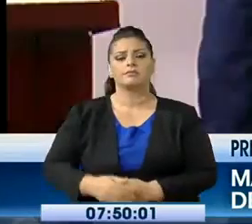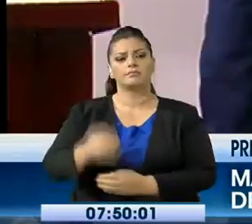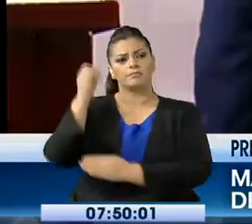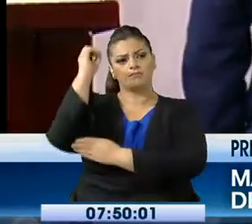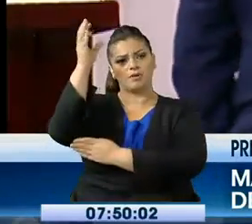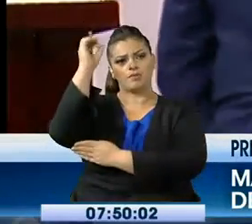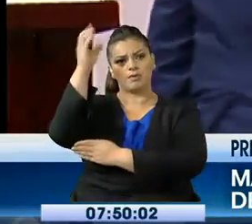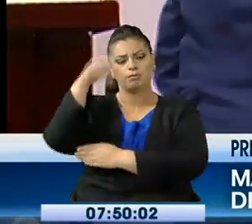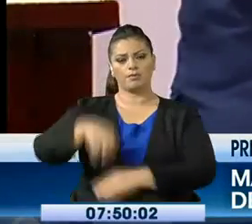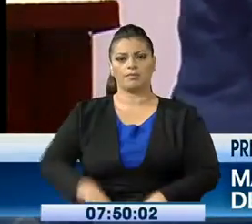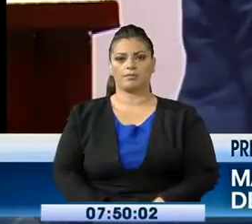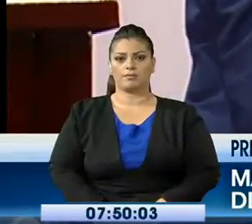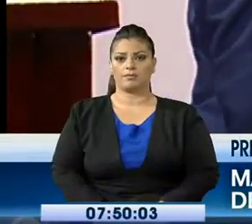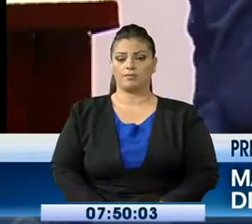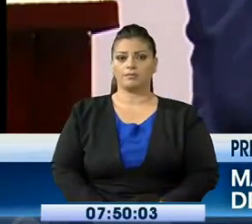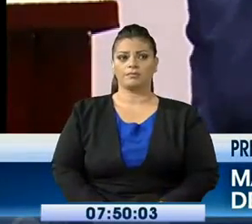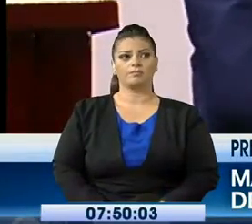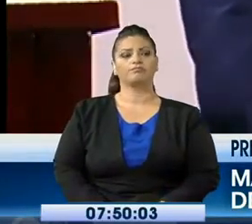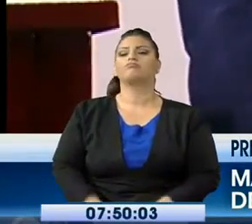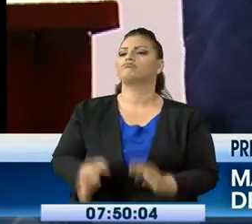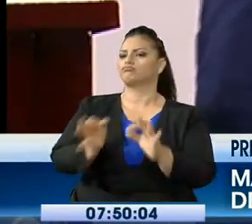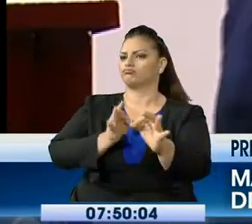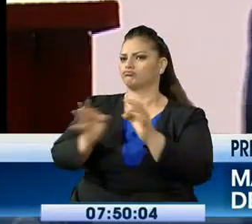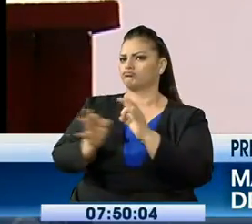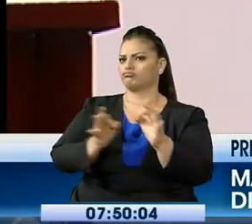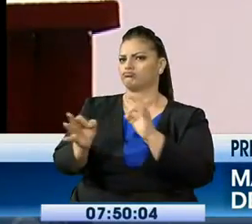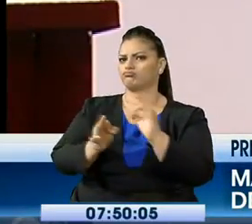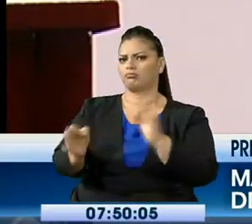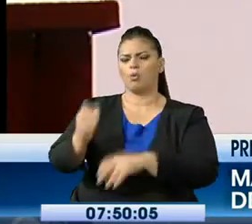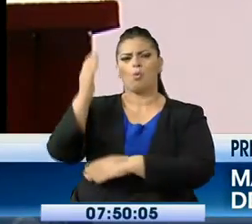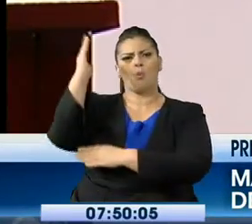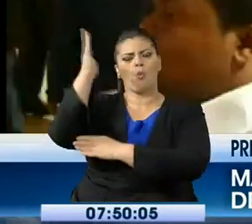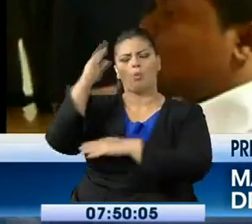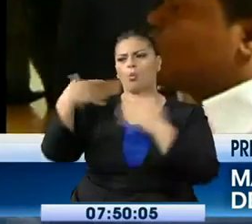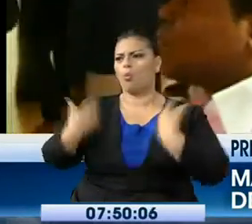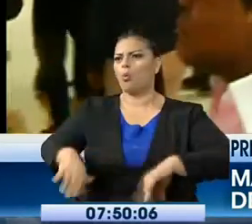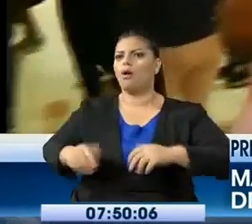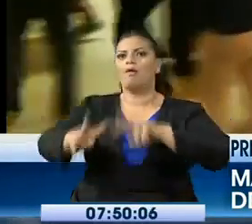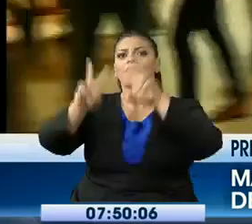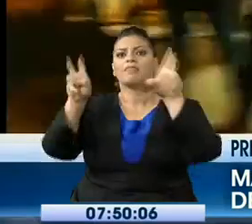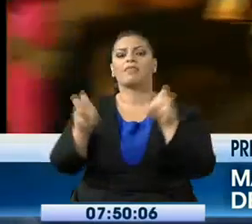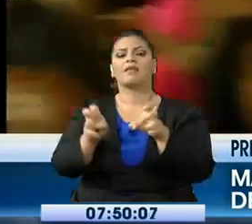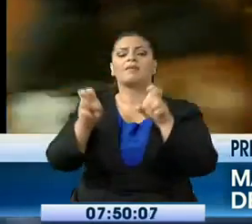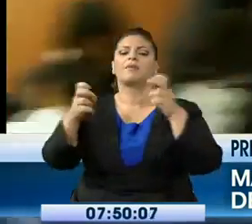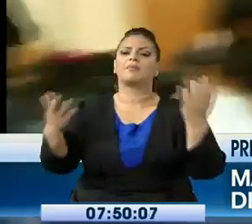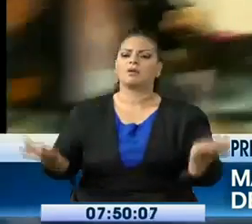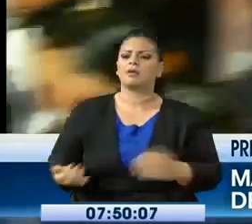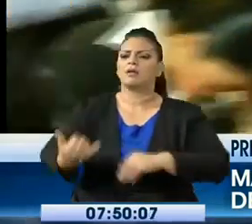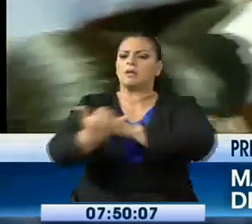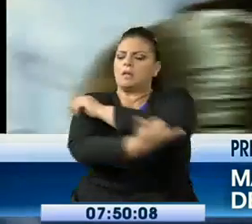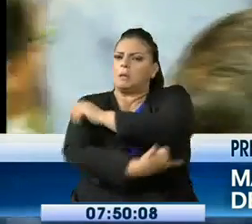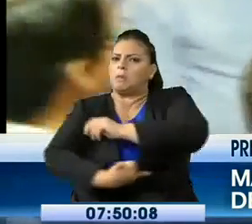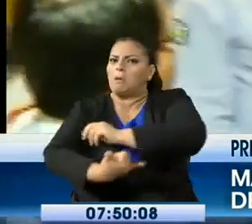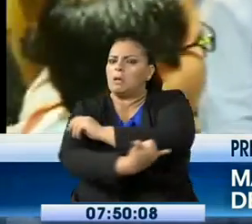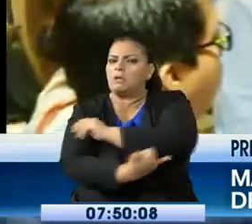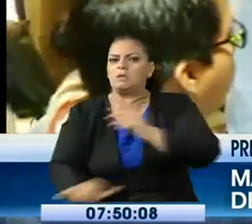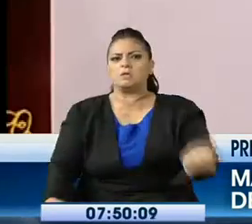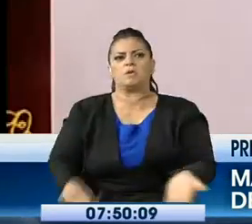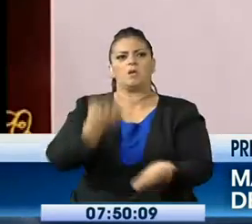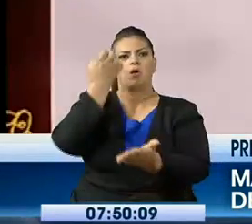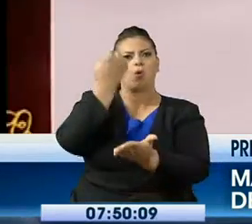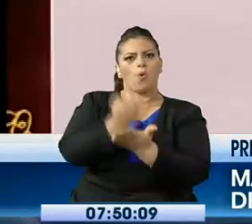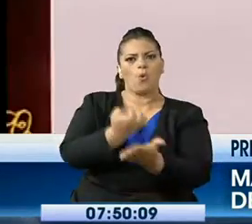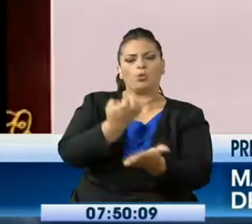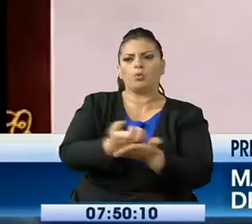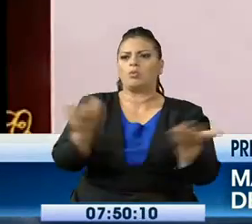Computación. El presidente empezó así su conferencia magistral sobre macroeconomía en el campus de la ESPOL. Sentía una